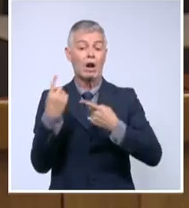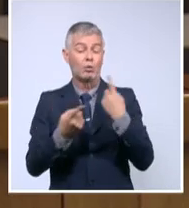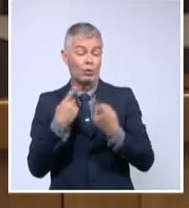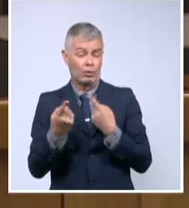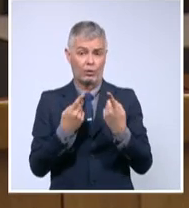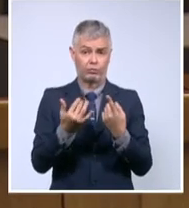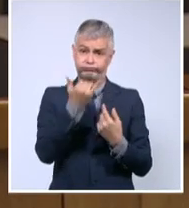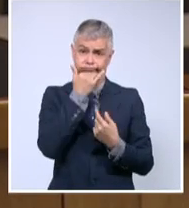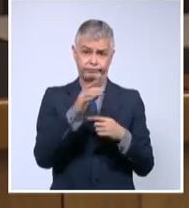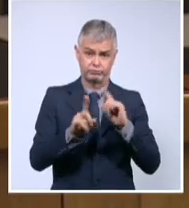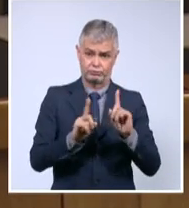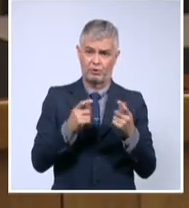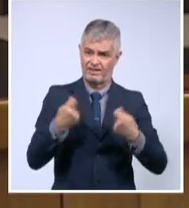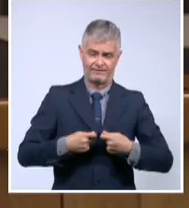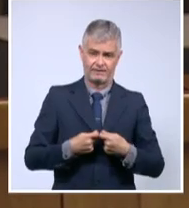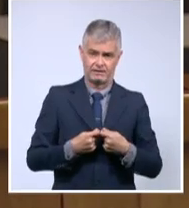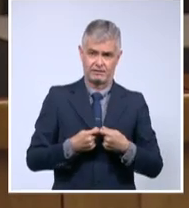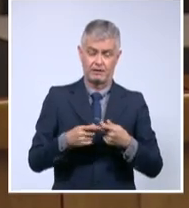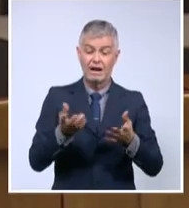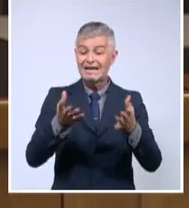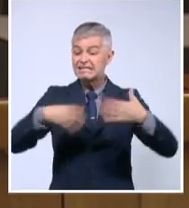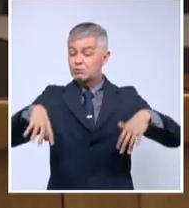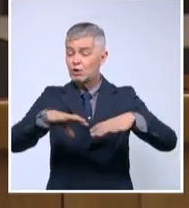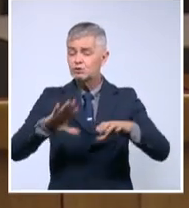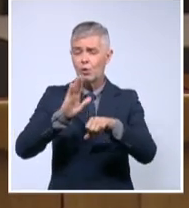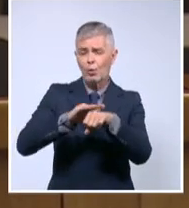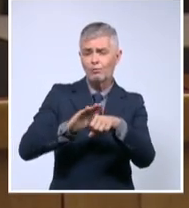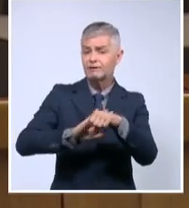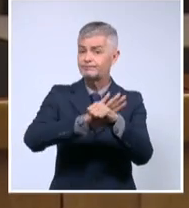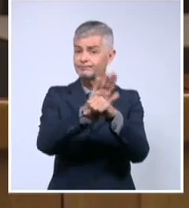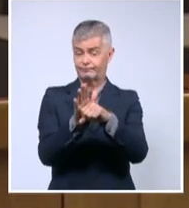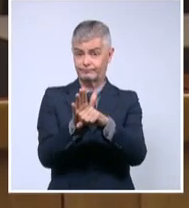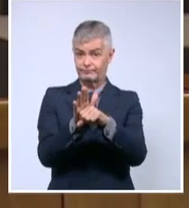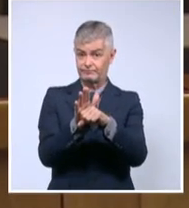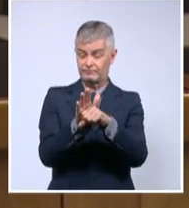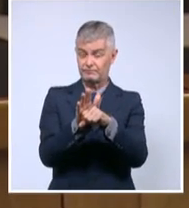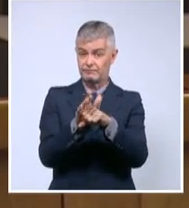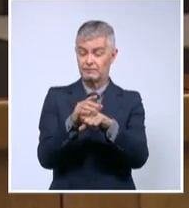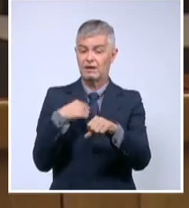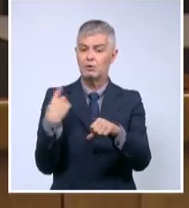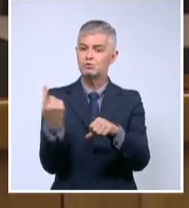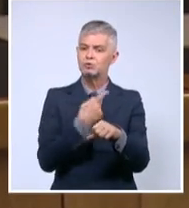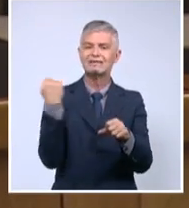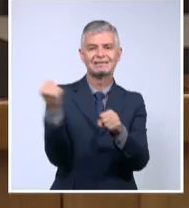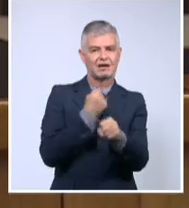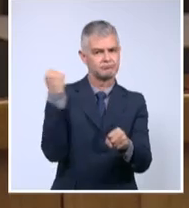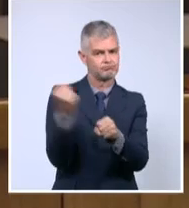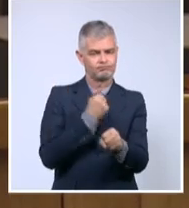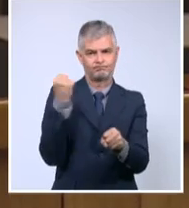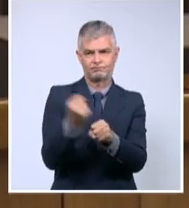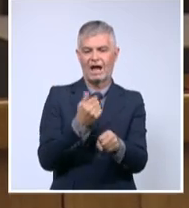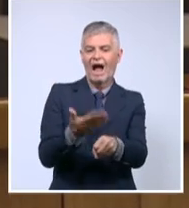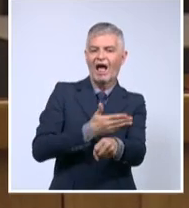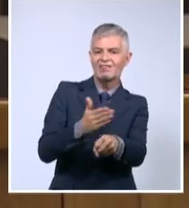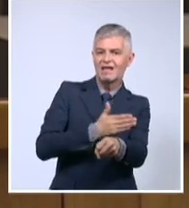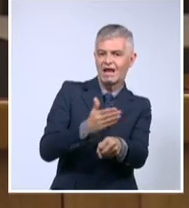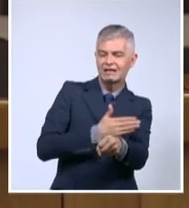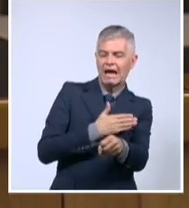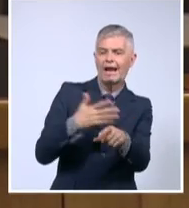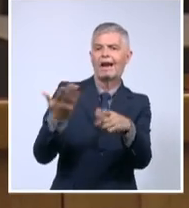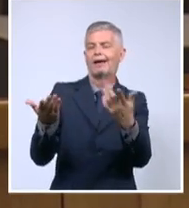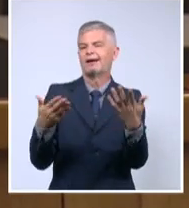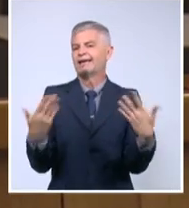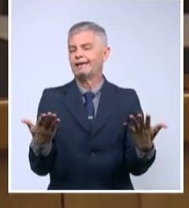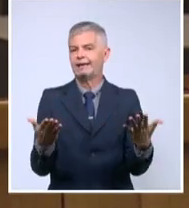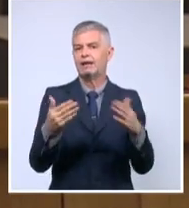las excepcionales circunstancias que nos impuso la pandemia, se ha trabajado intensamente en adelantar la discusión y aprobación de leyes